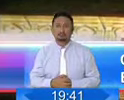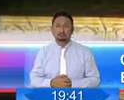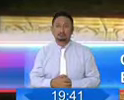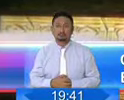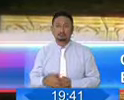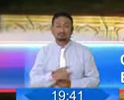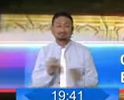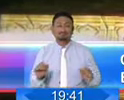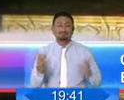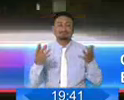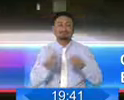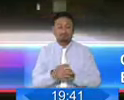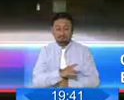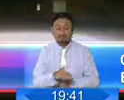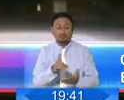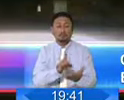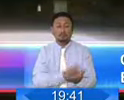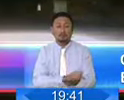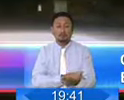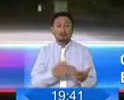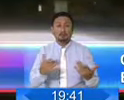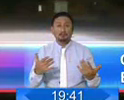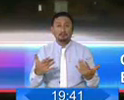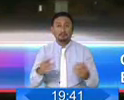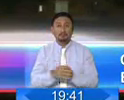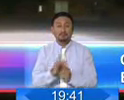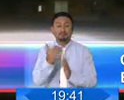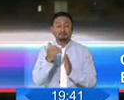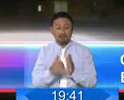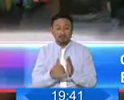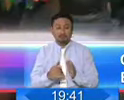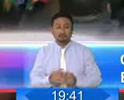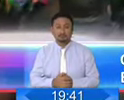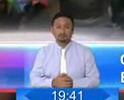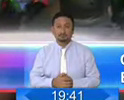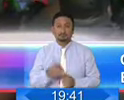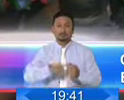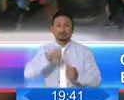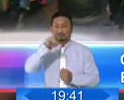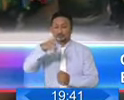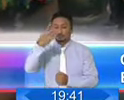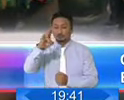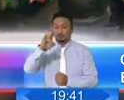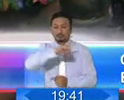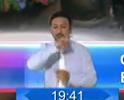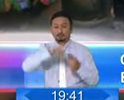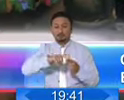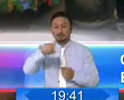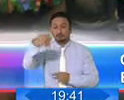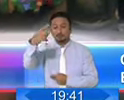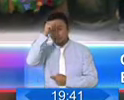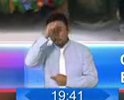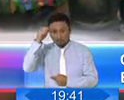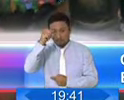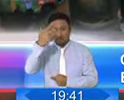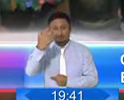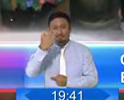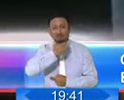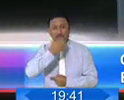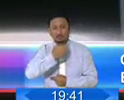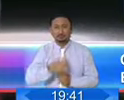Este festival es parte de la programación del Verano de las Artes Quito 2017 y se extenderá hasta la noche del próximo domingo 13